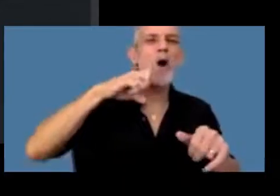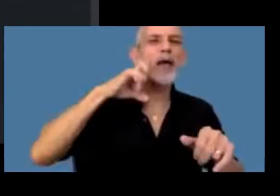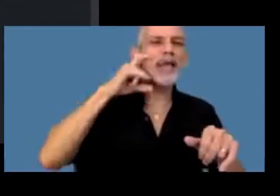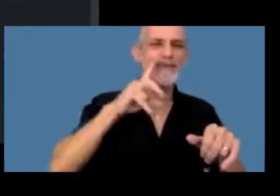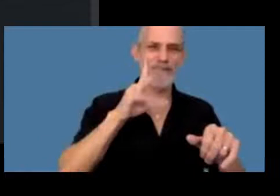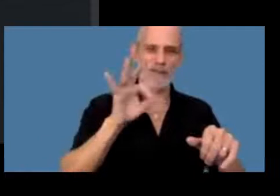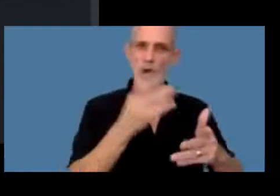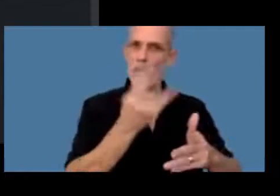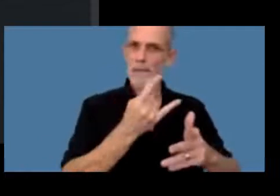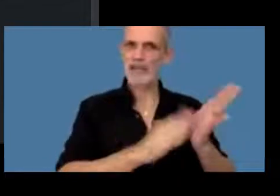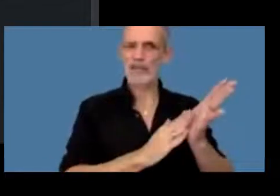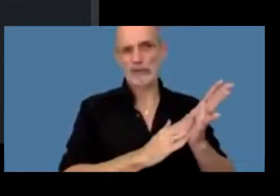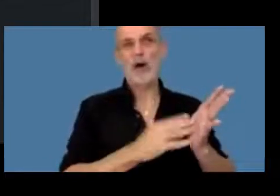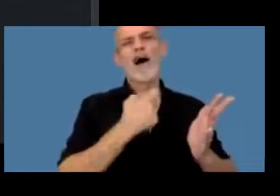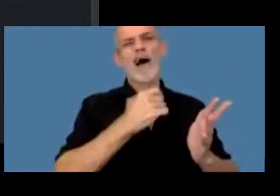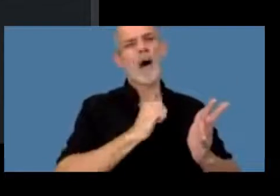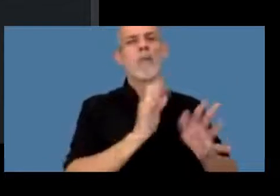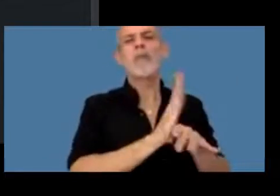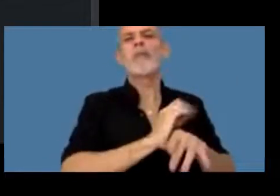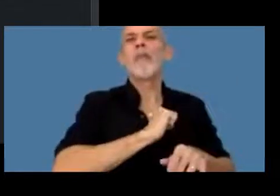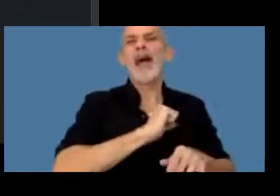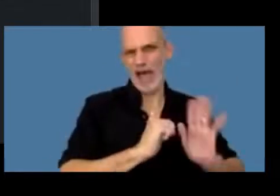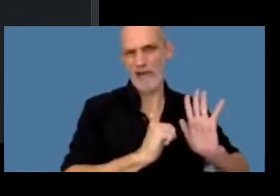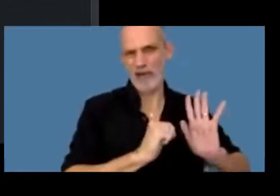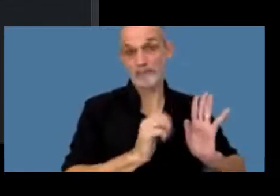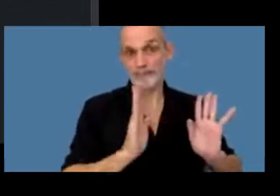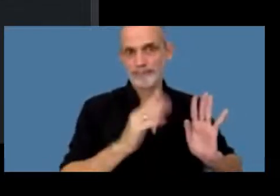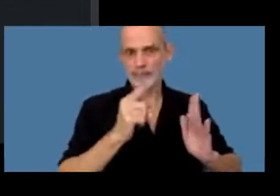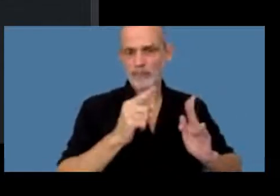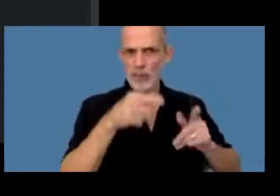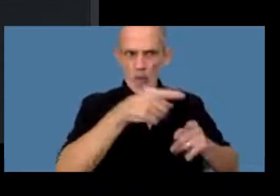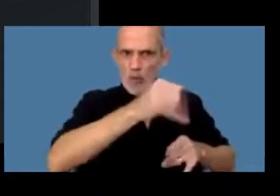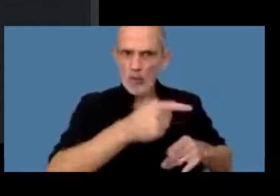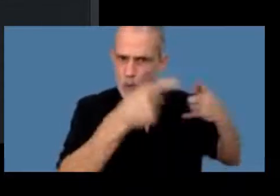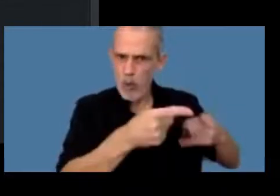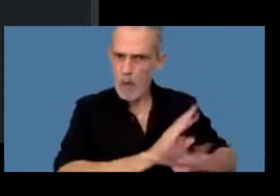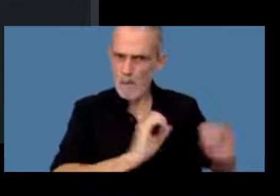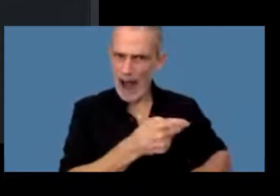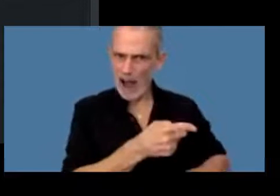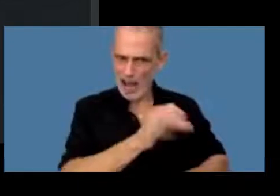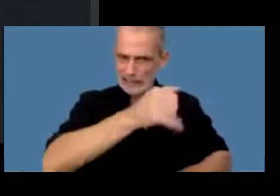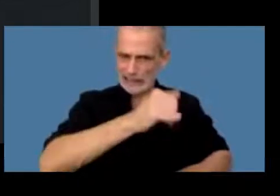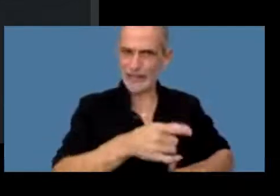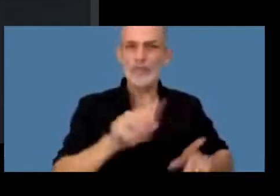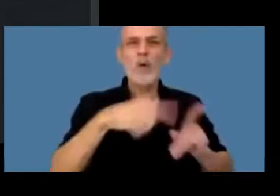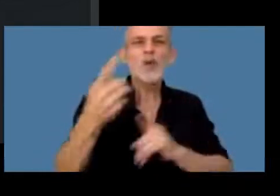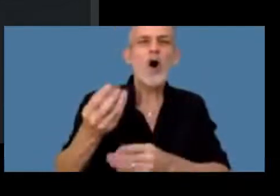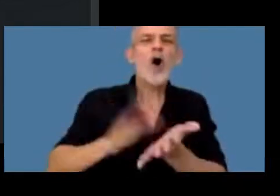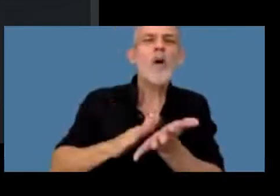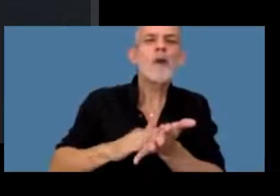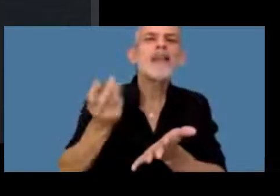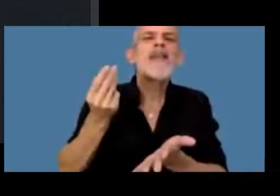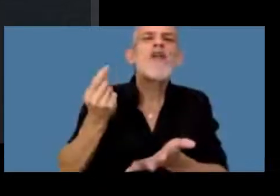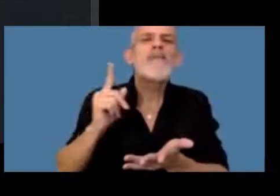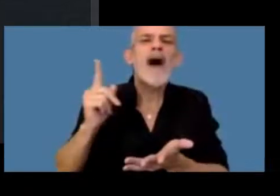de defraudación, donde hay que apuntar todos los cañones, lógicamente. Pero un comprobante inválido, ¿es apócrifo?